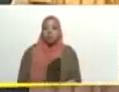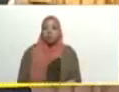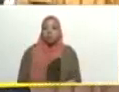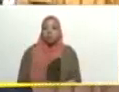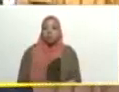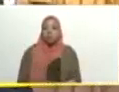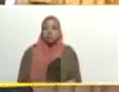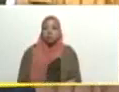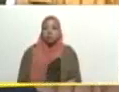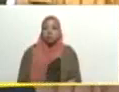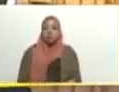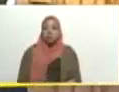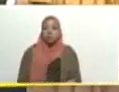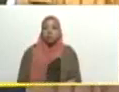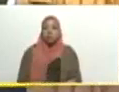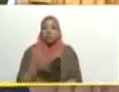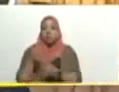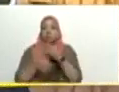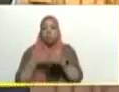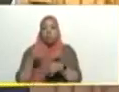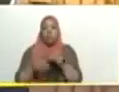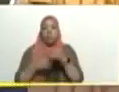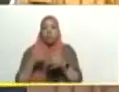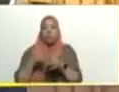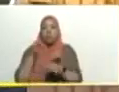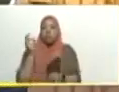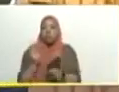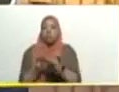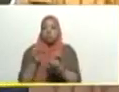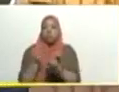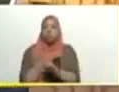Y le estuve explicando cómo Venezuela está certificando